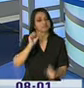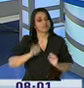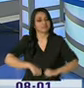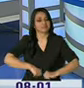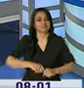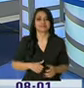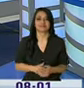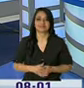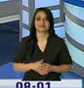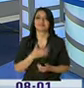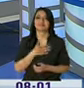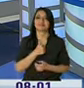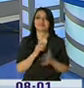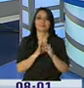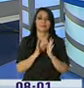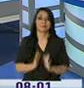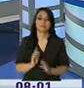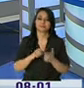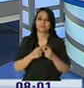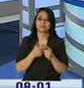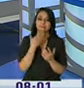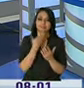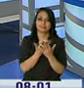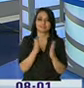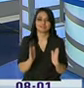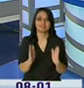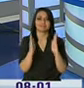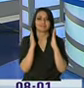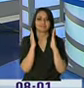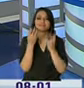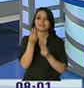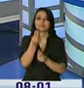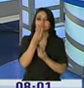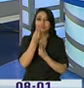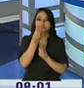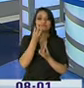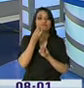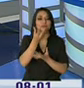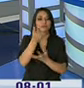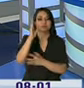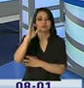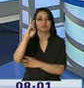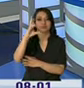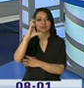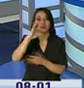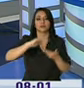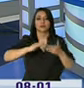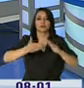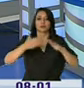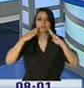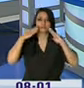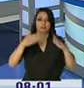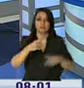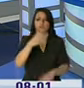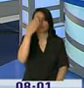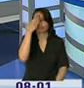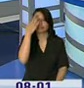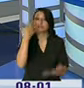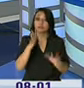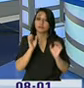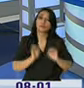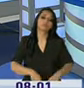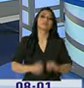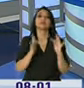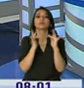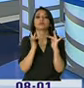Robert? Amigos televidentes, qué bueno que estén con nosotros. Gracias por informarse a través de TVC en la comunidad. Como siempre, ya saben, ustedes pueden comunicarse